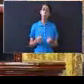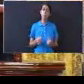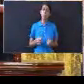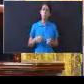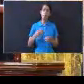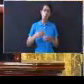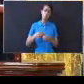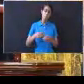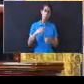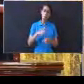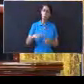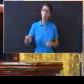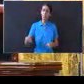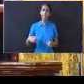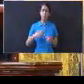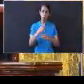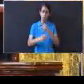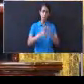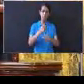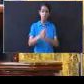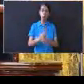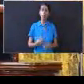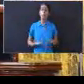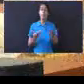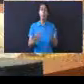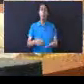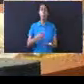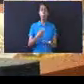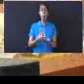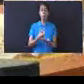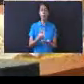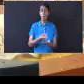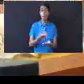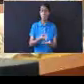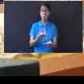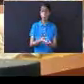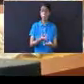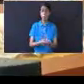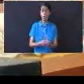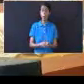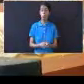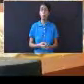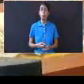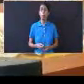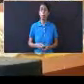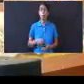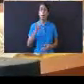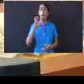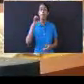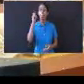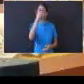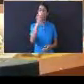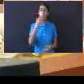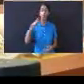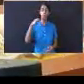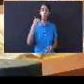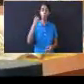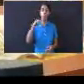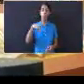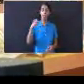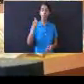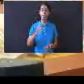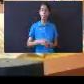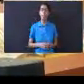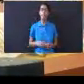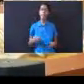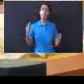cuando éramos independientes y ya no se tenía que tributar. Hasta que llegó la noticia. Y les fueron a decir,